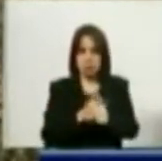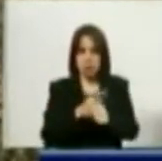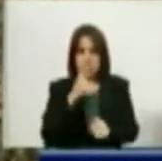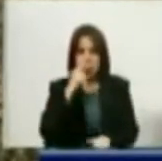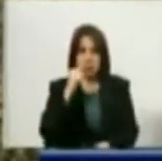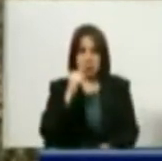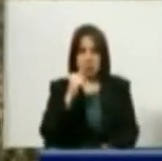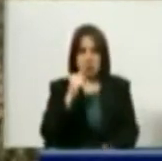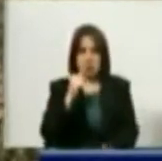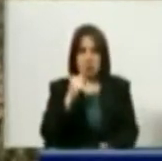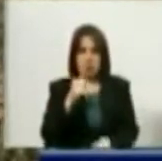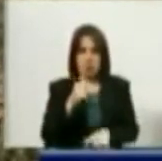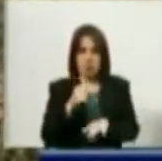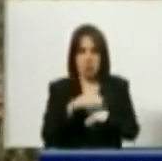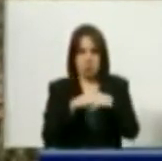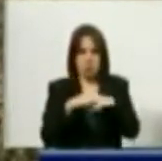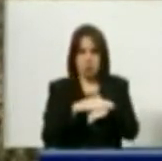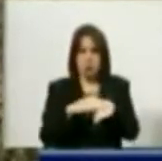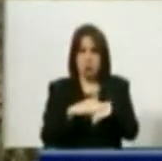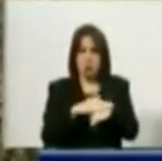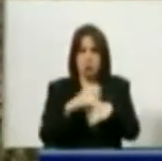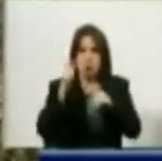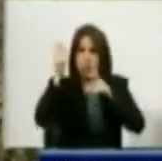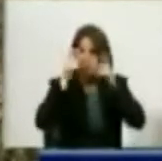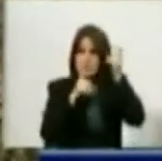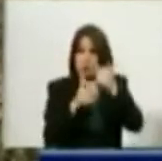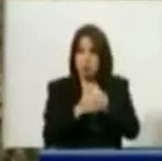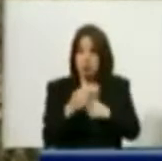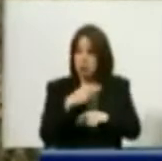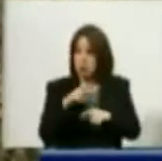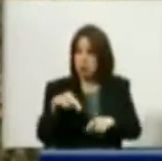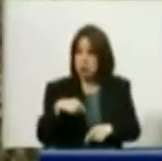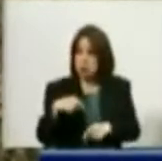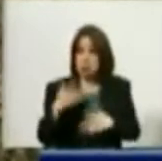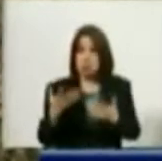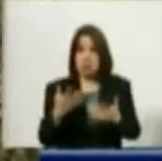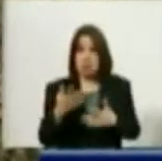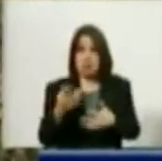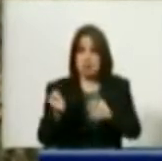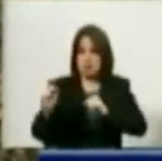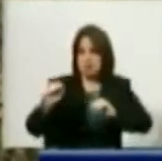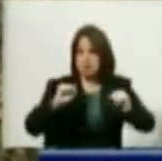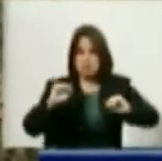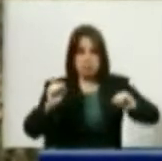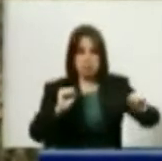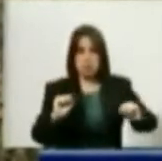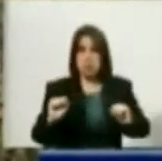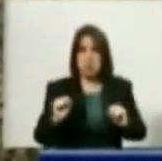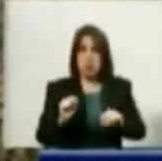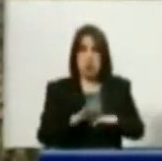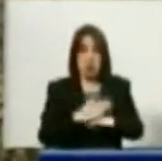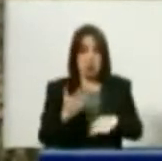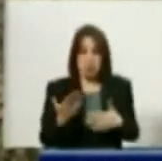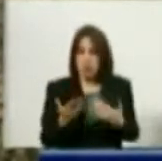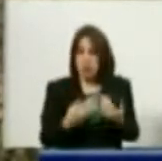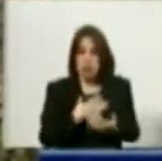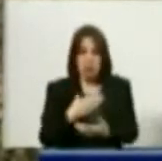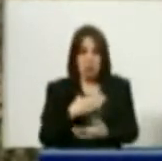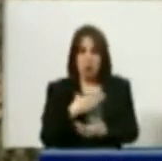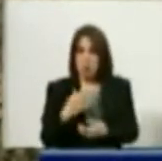y se empujaban por debajo y nosotros dándole pisotones hubo un señor que se molestó con nosotros porque llegó él como con